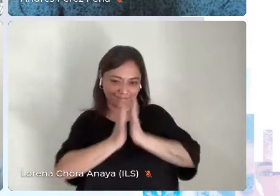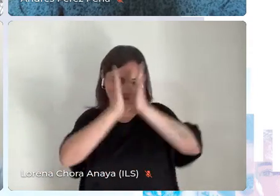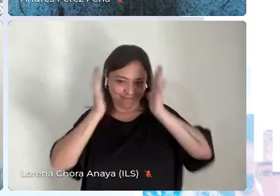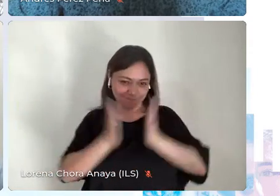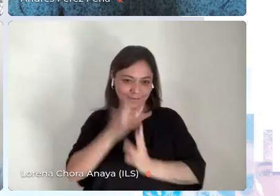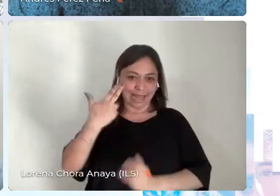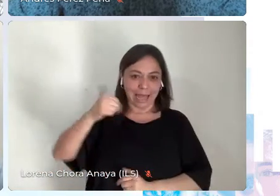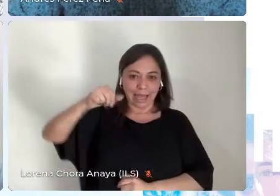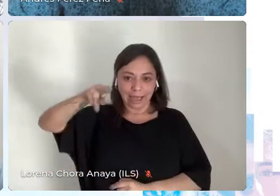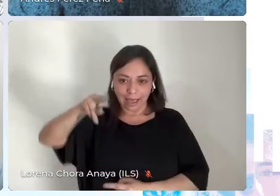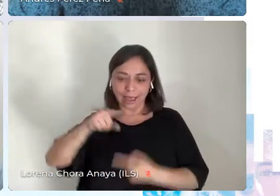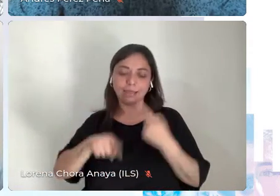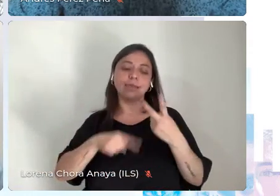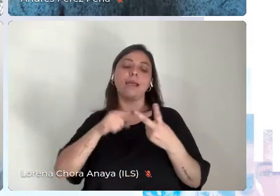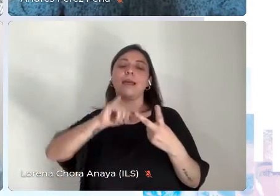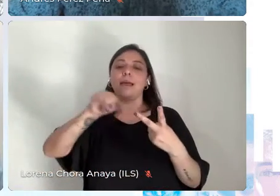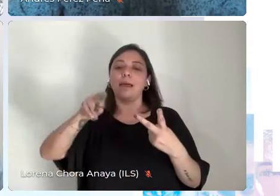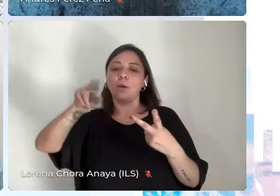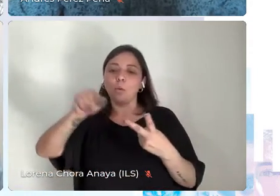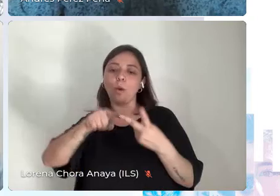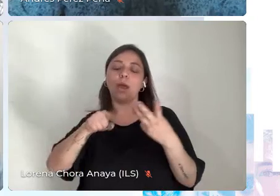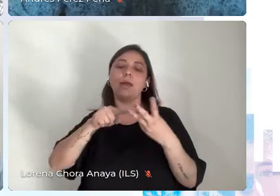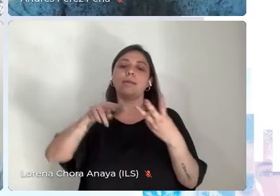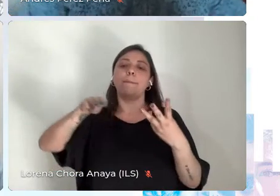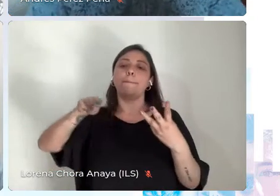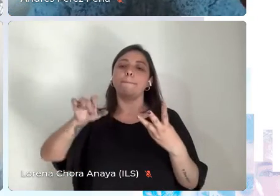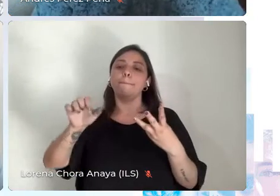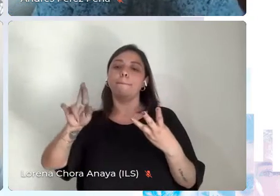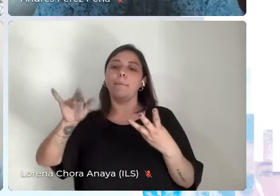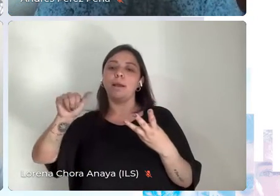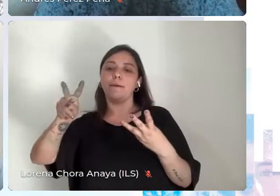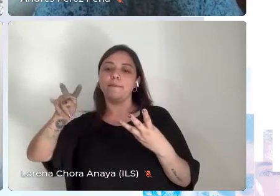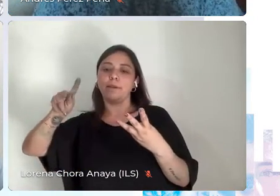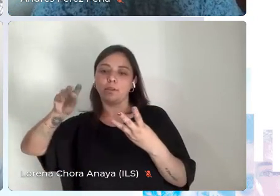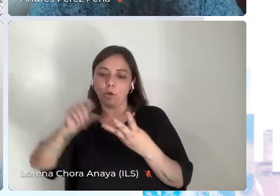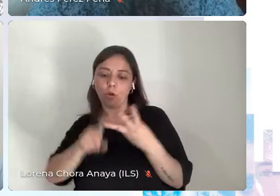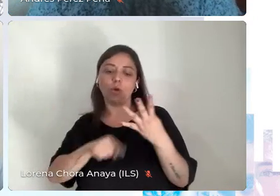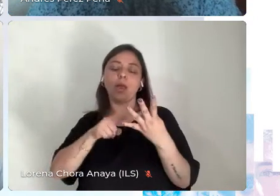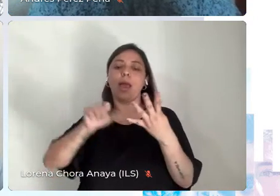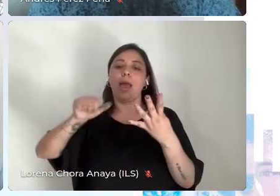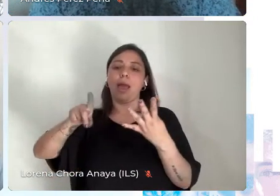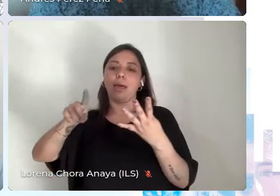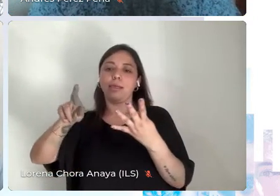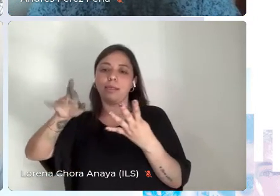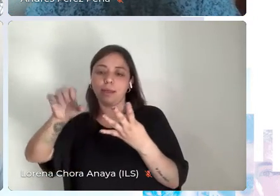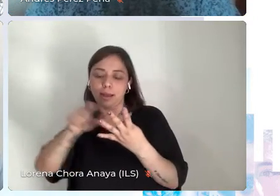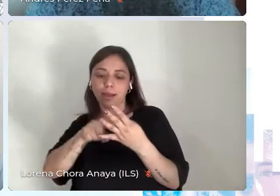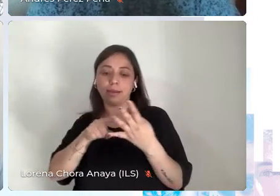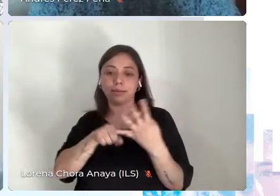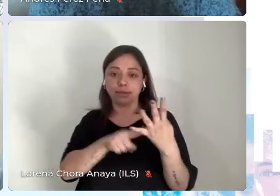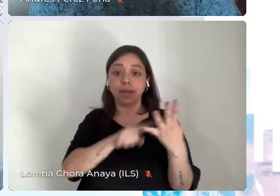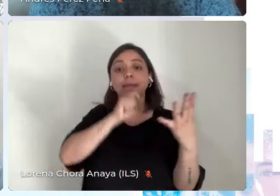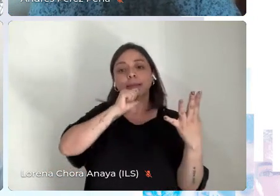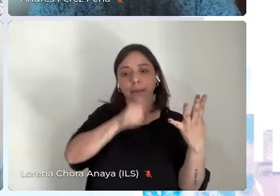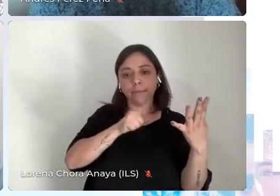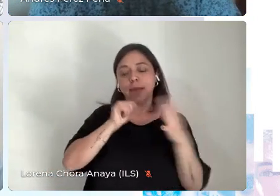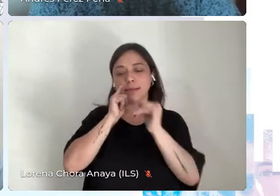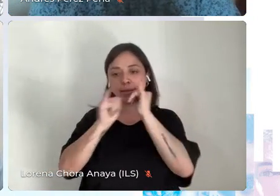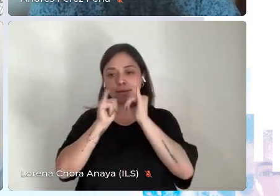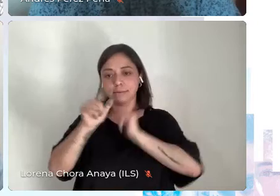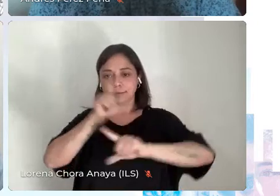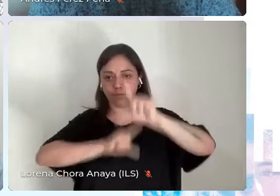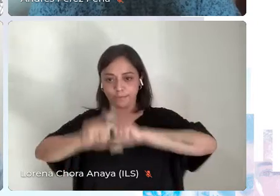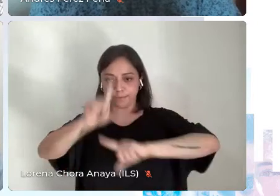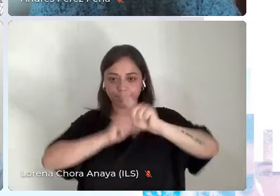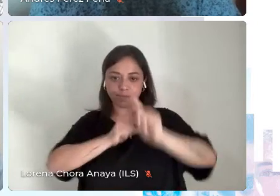Juan, María Victoria, Andrés, y bueno, también a nuestras intérpretes, Lorena, Adriana. Muchas gracias por